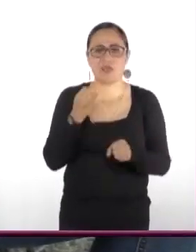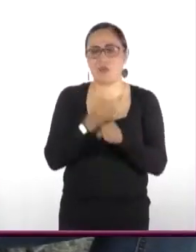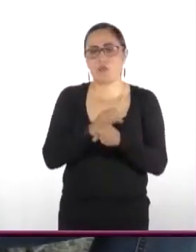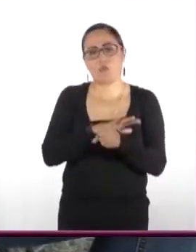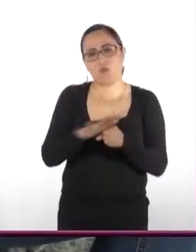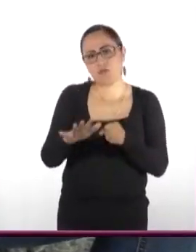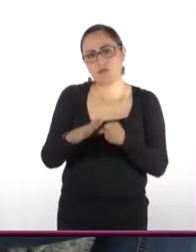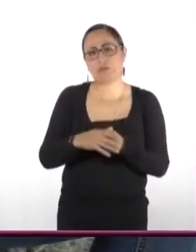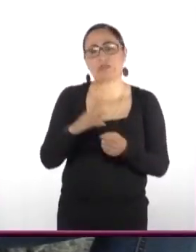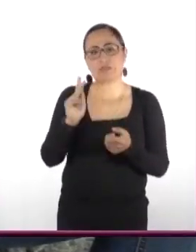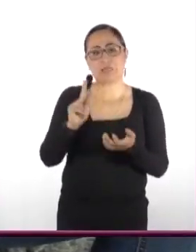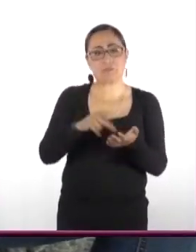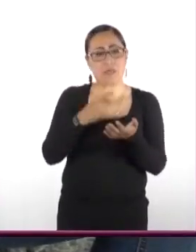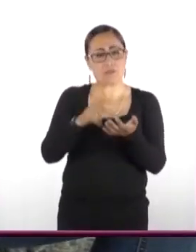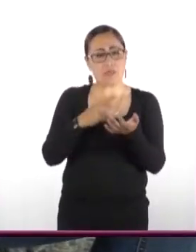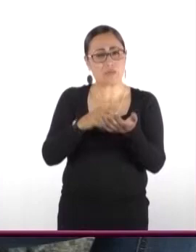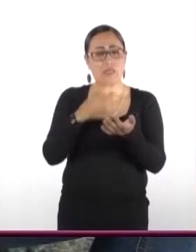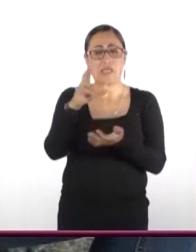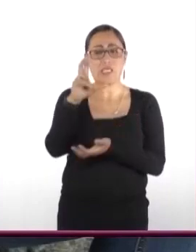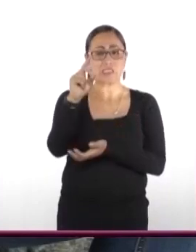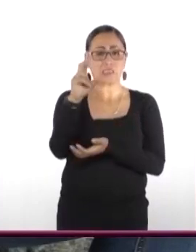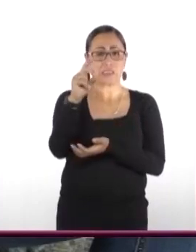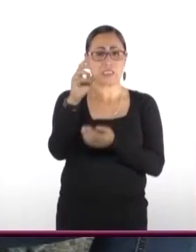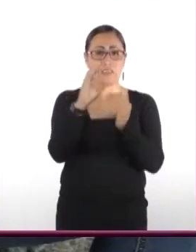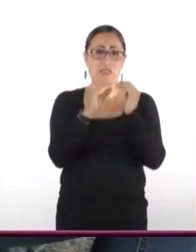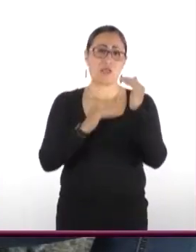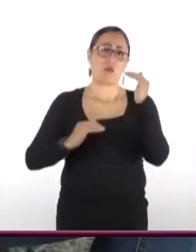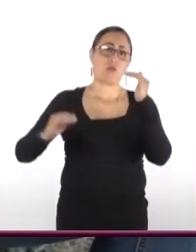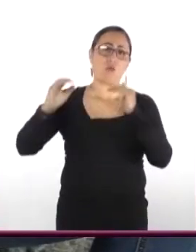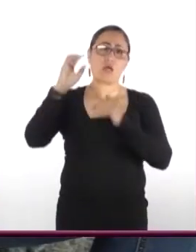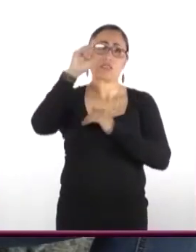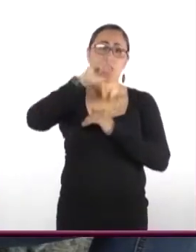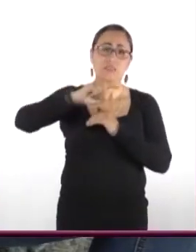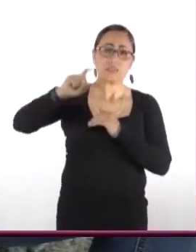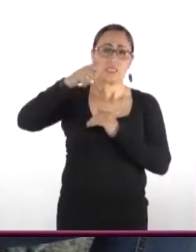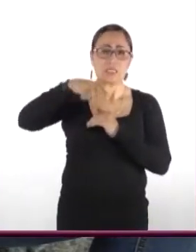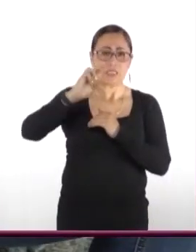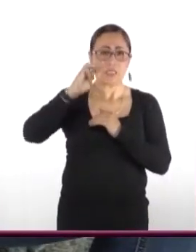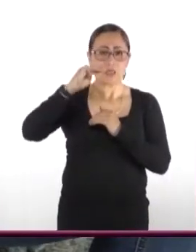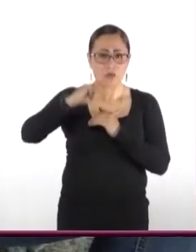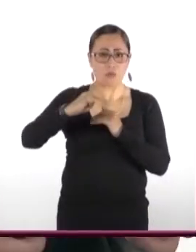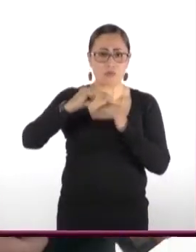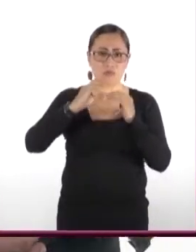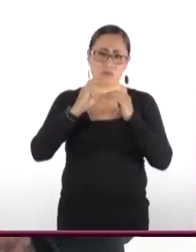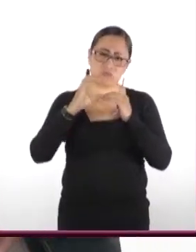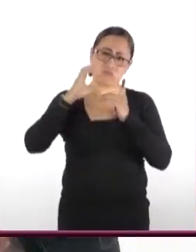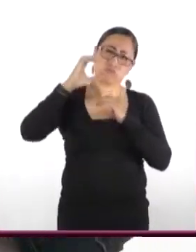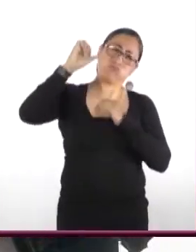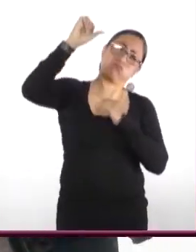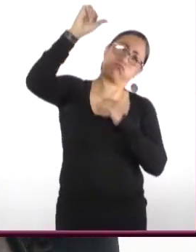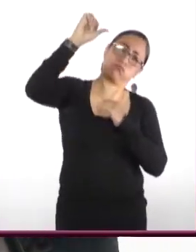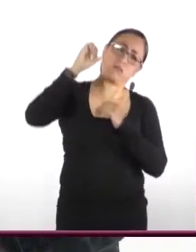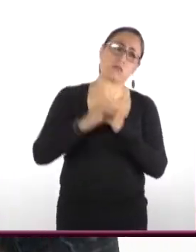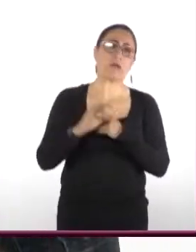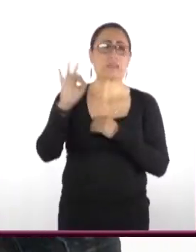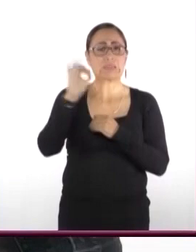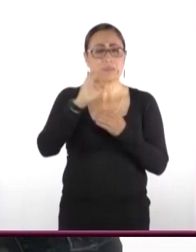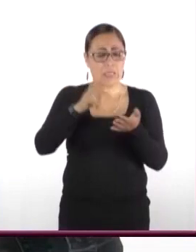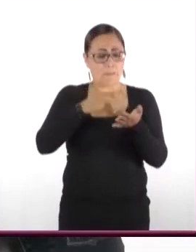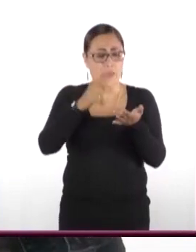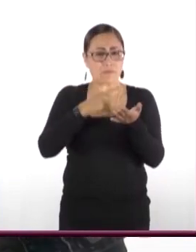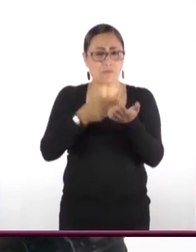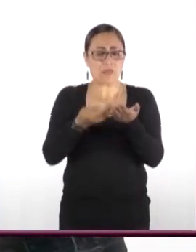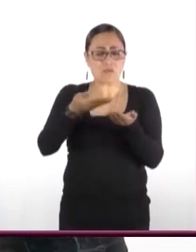dijimos que si doblamos 30 veces ya estaríamos en el espacio, a 100 kilómetros de altura. Si acaso pudiéramos llegar a